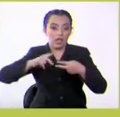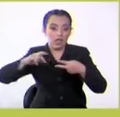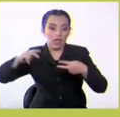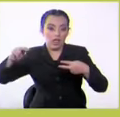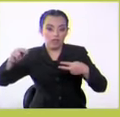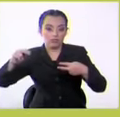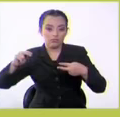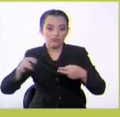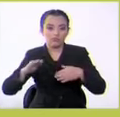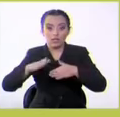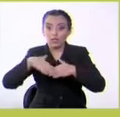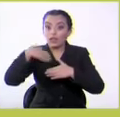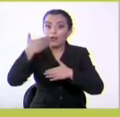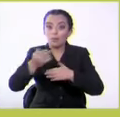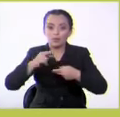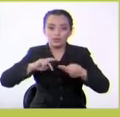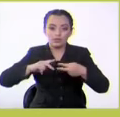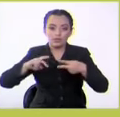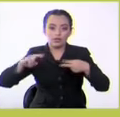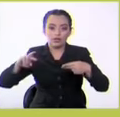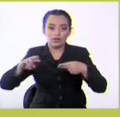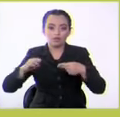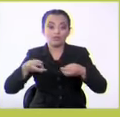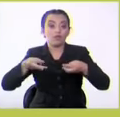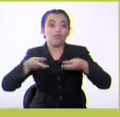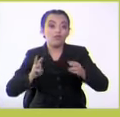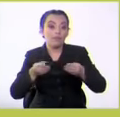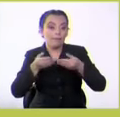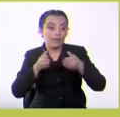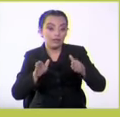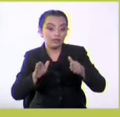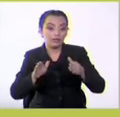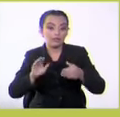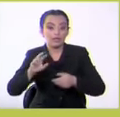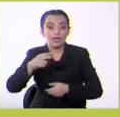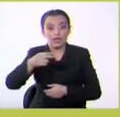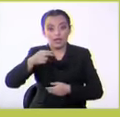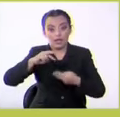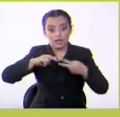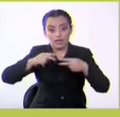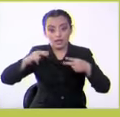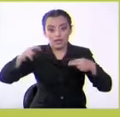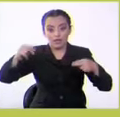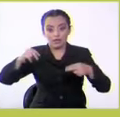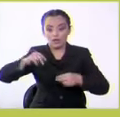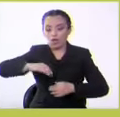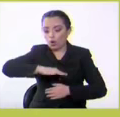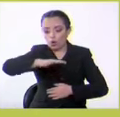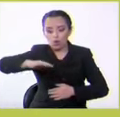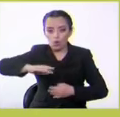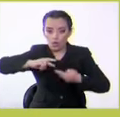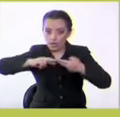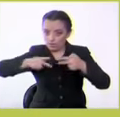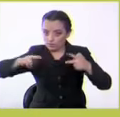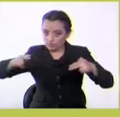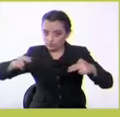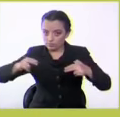versión distintiva de un gen o un sitio donde se encuentra un gen.